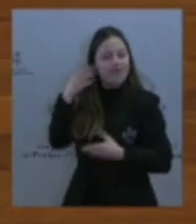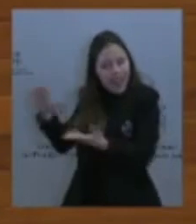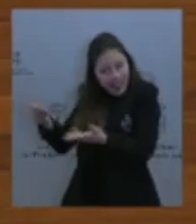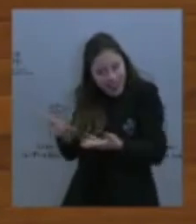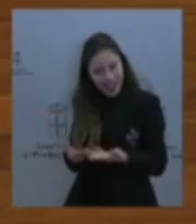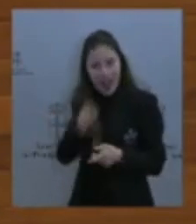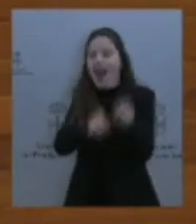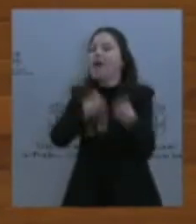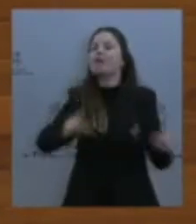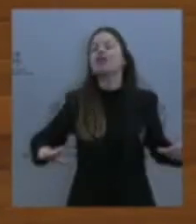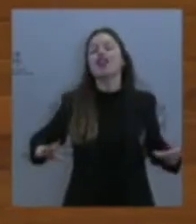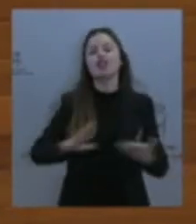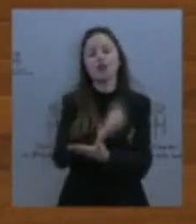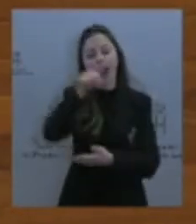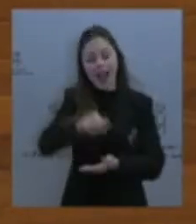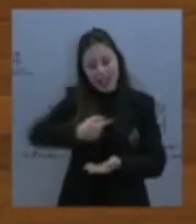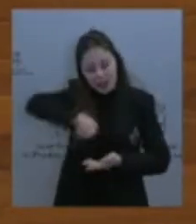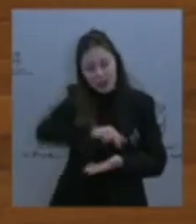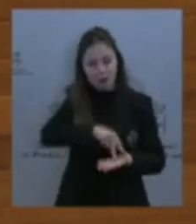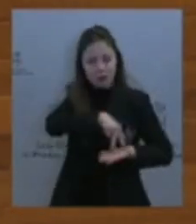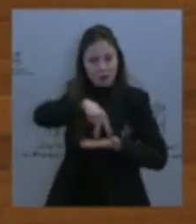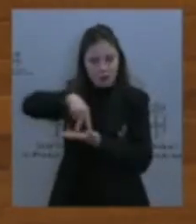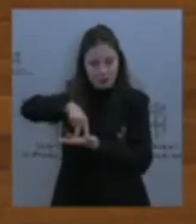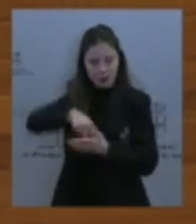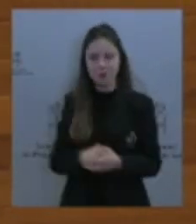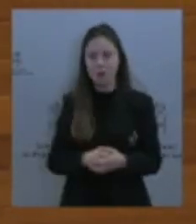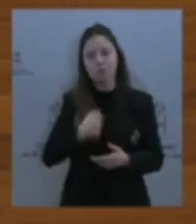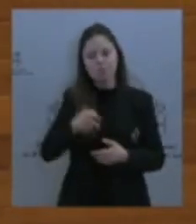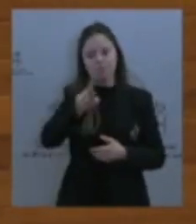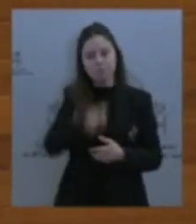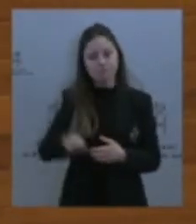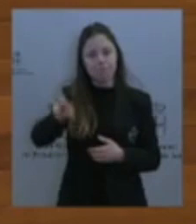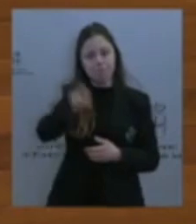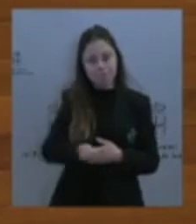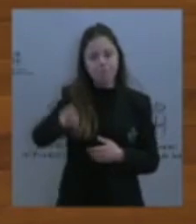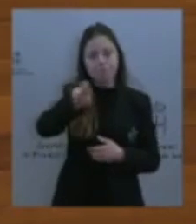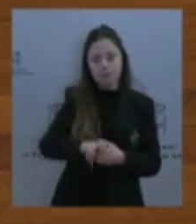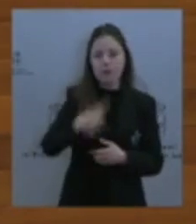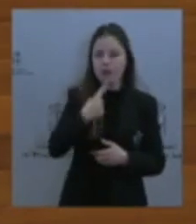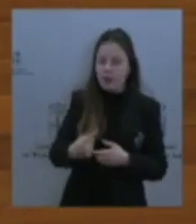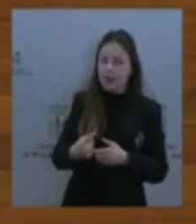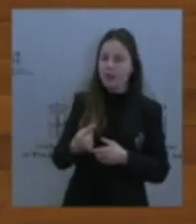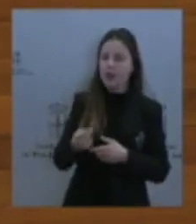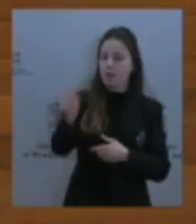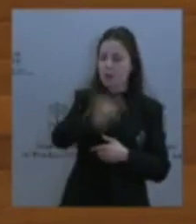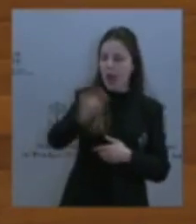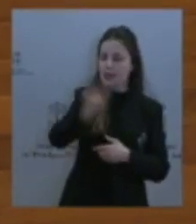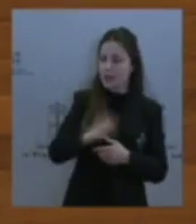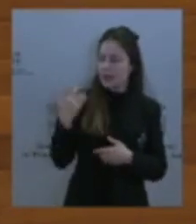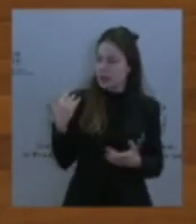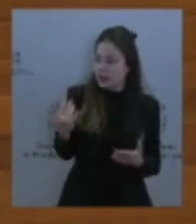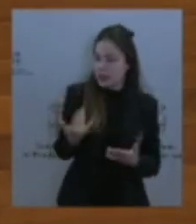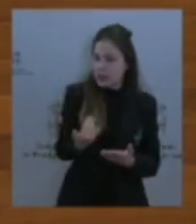estamos. Venimos repitiendo en los últimos meses que en este momento de la historia todos los